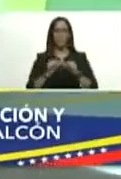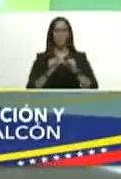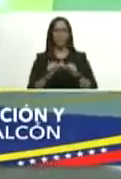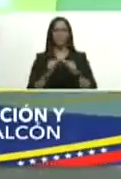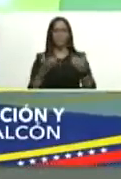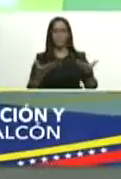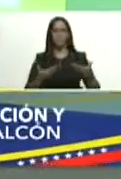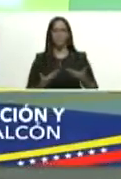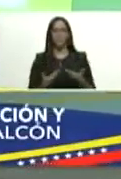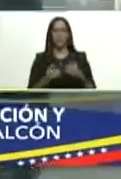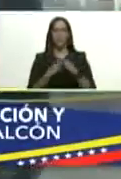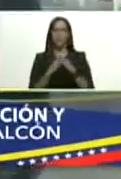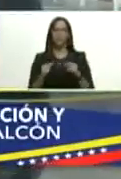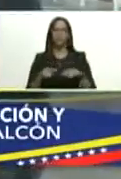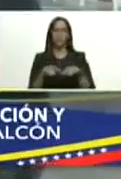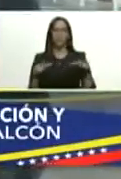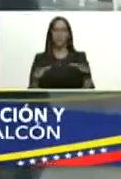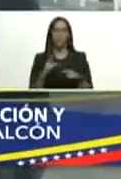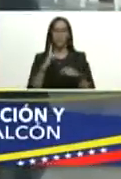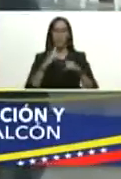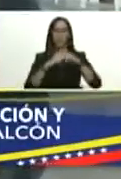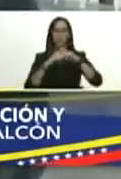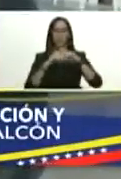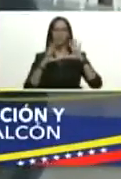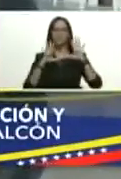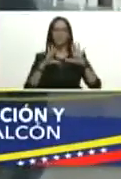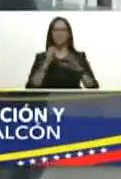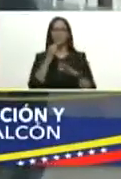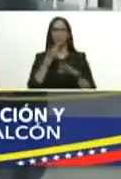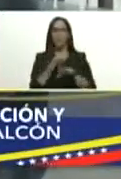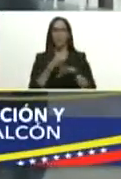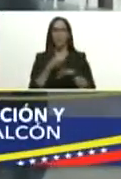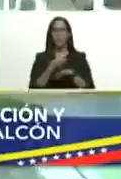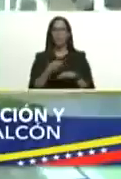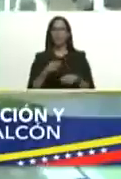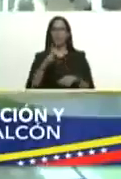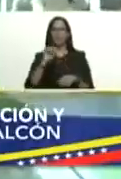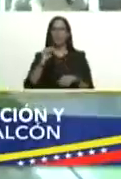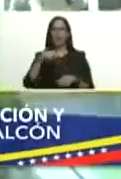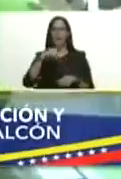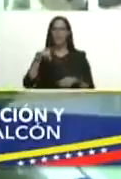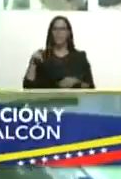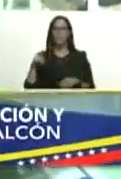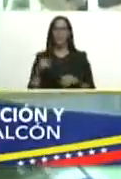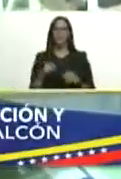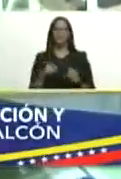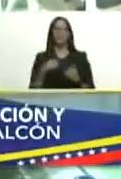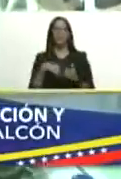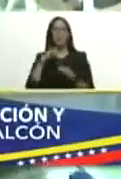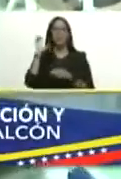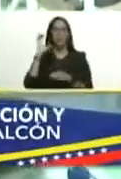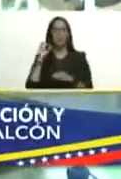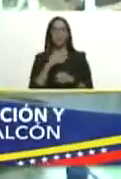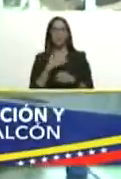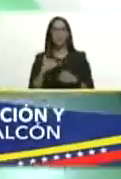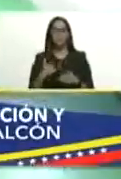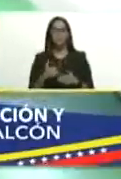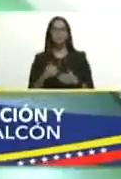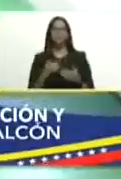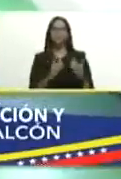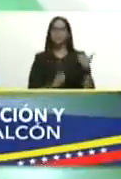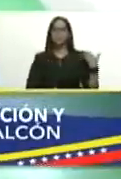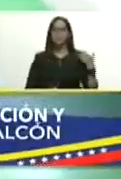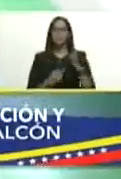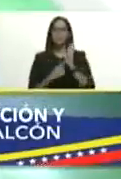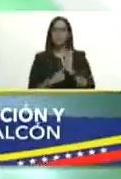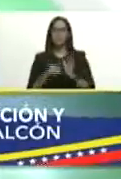hace llegar por todas las vías del 1x10 del buen gobierno, del BenApp y de la plataforma Patria. Quisiera, presidente, que le mostremos